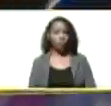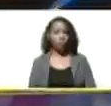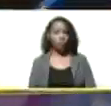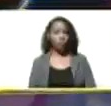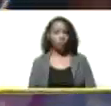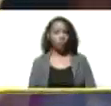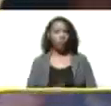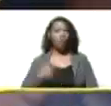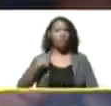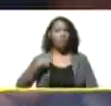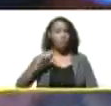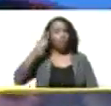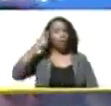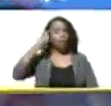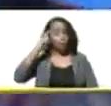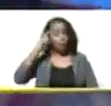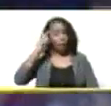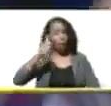Tenemos que recordarlo bien.